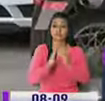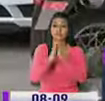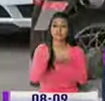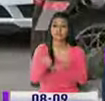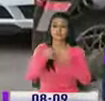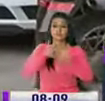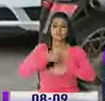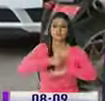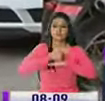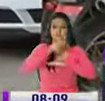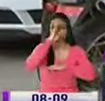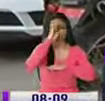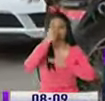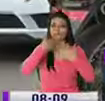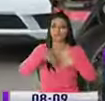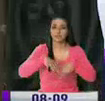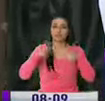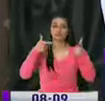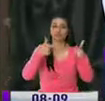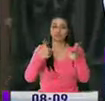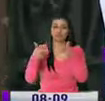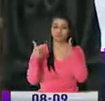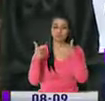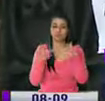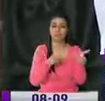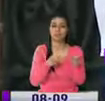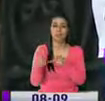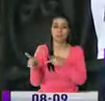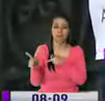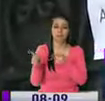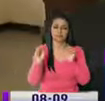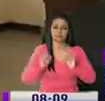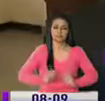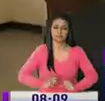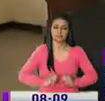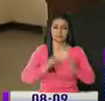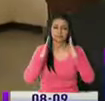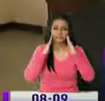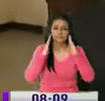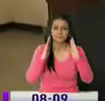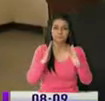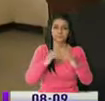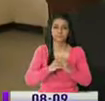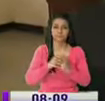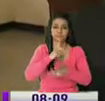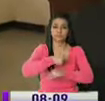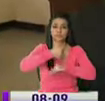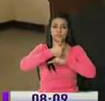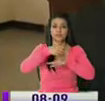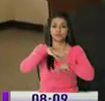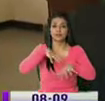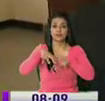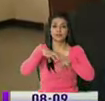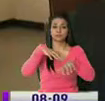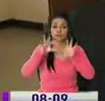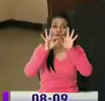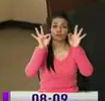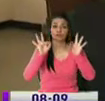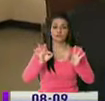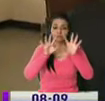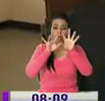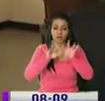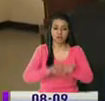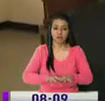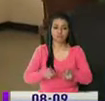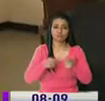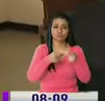las autoridades policiales y se han implementado planes de contingencia. Coordinando con las autoridades, vamos a enviar un oficio